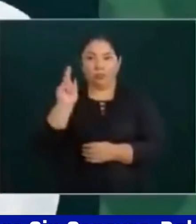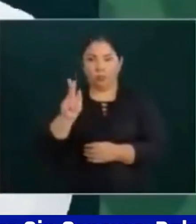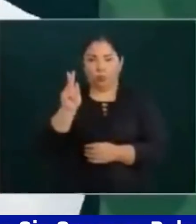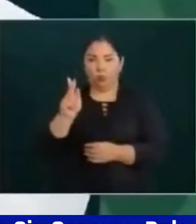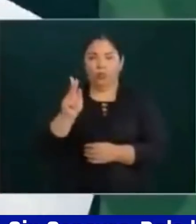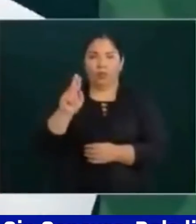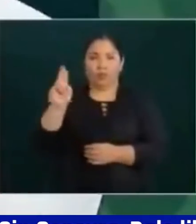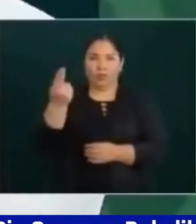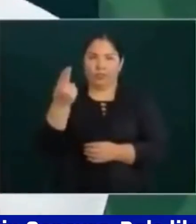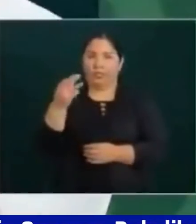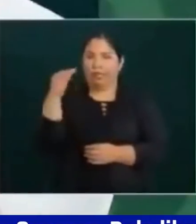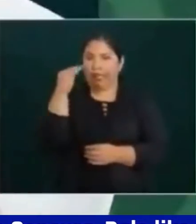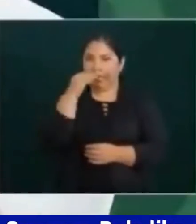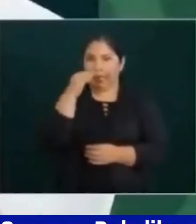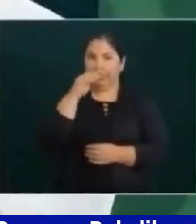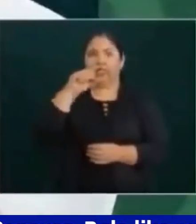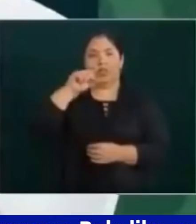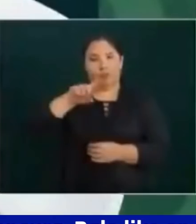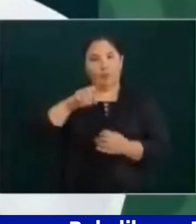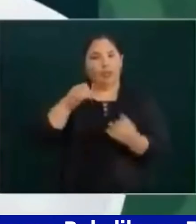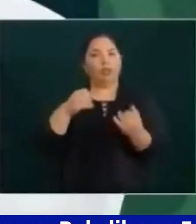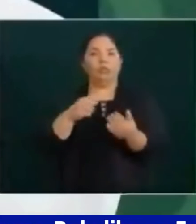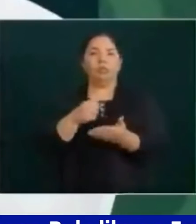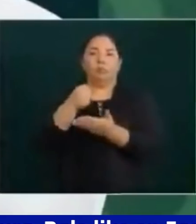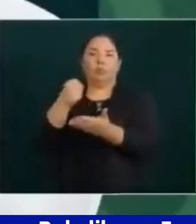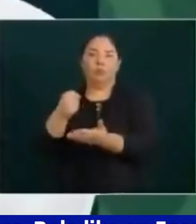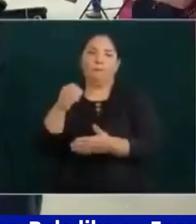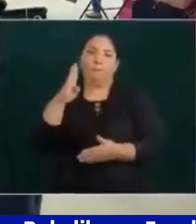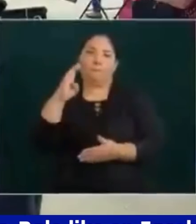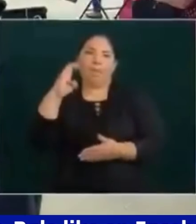gratuita, reciben la beca.